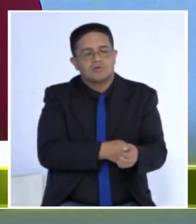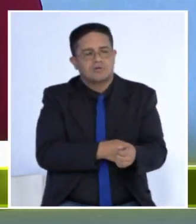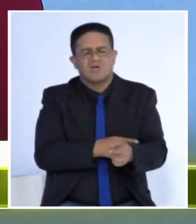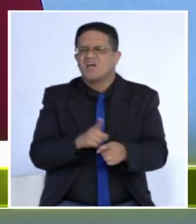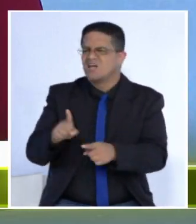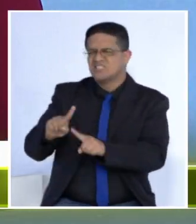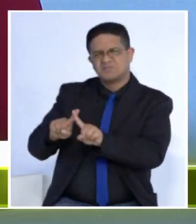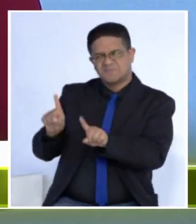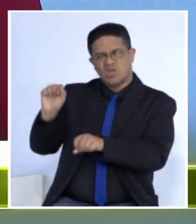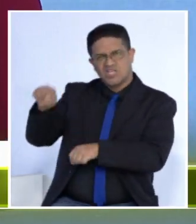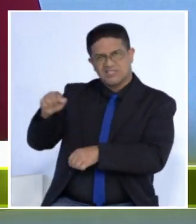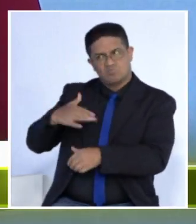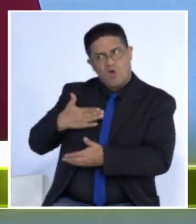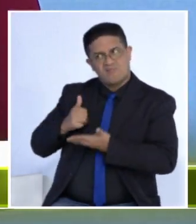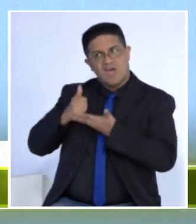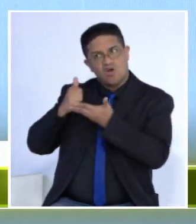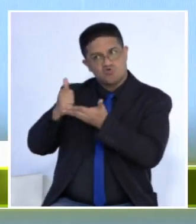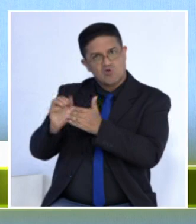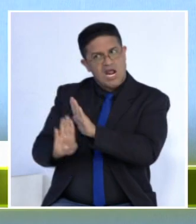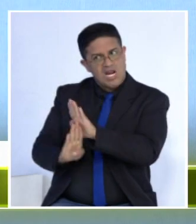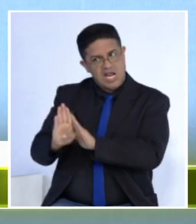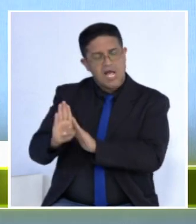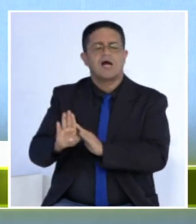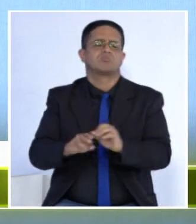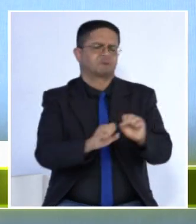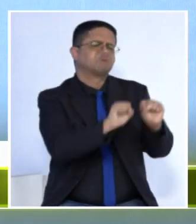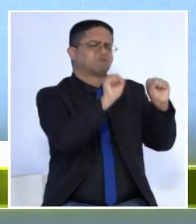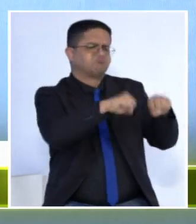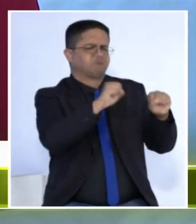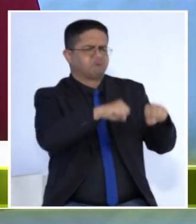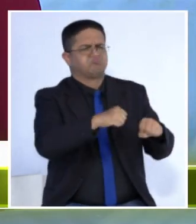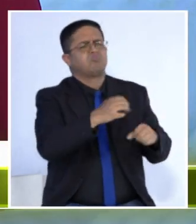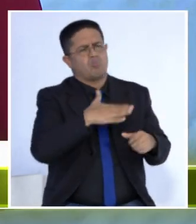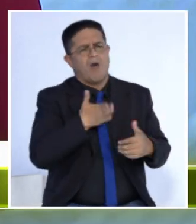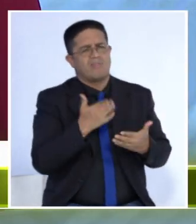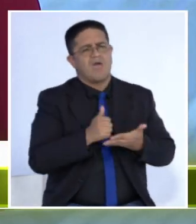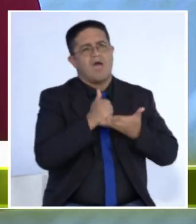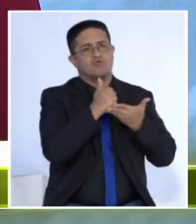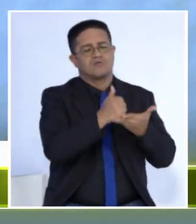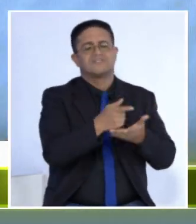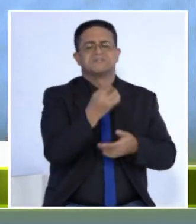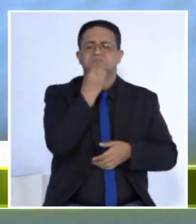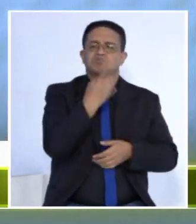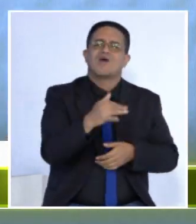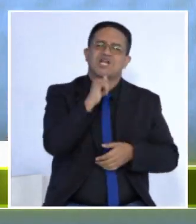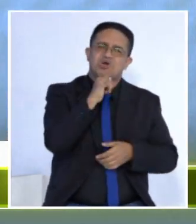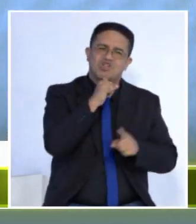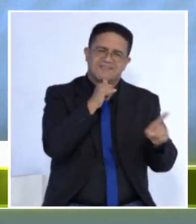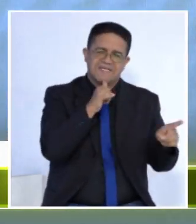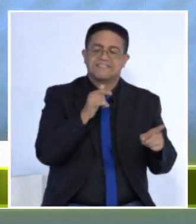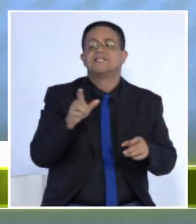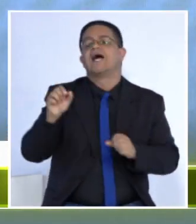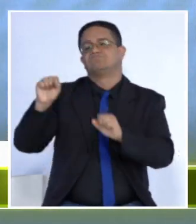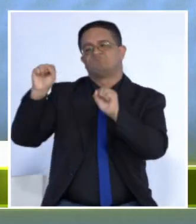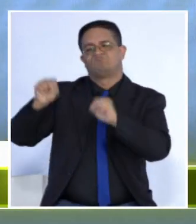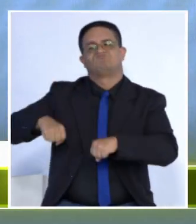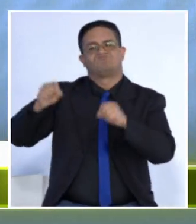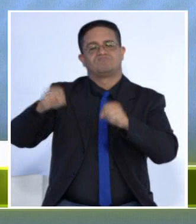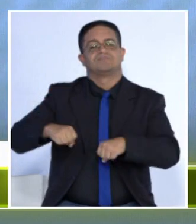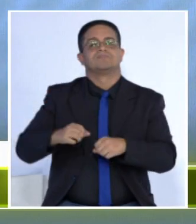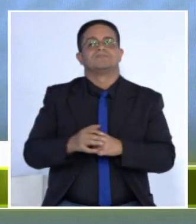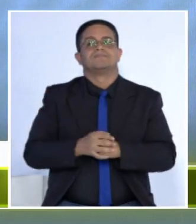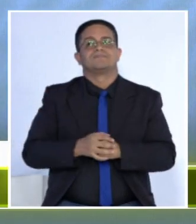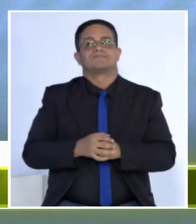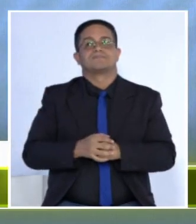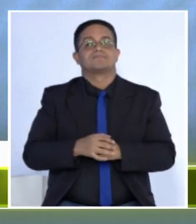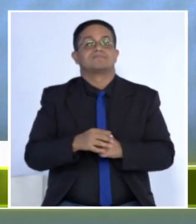puede ayudar a recuperar la salud Sí, de se puede este ayudar a paciente. recuperar la salud del paciente. Esa es la buena noticia. Claro que sí. Y por eso es que si usted tiene un